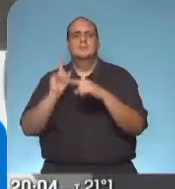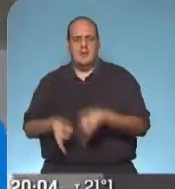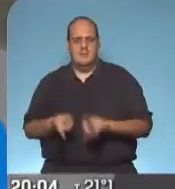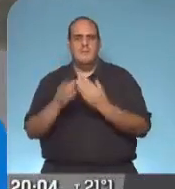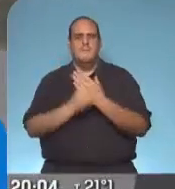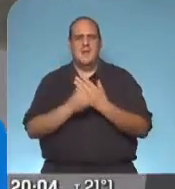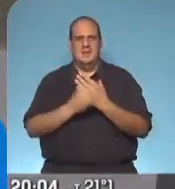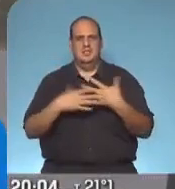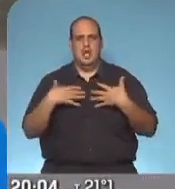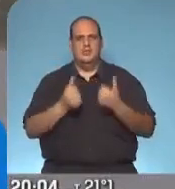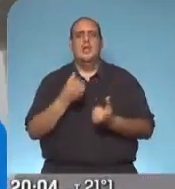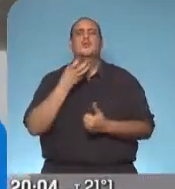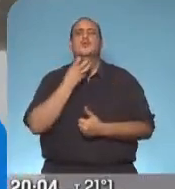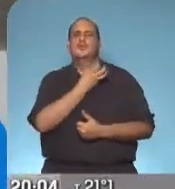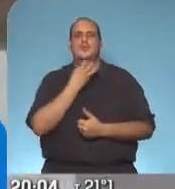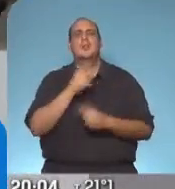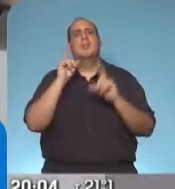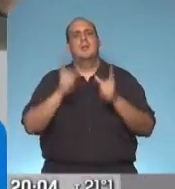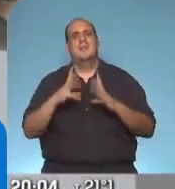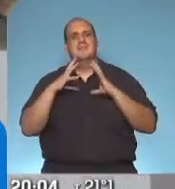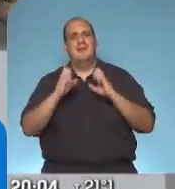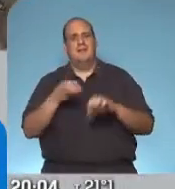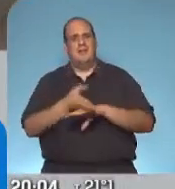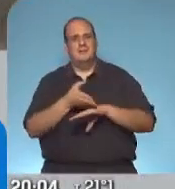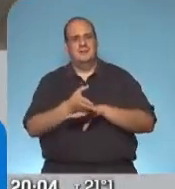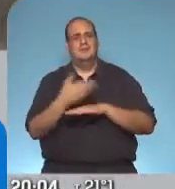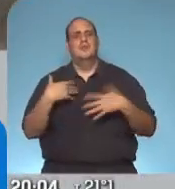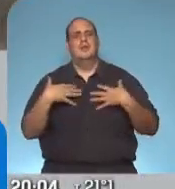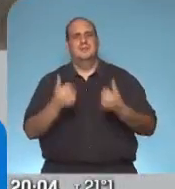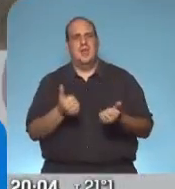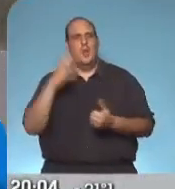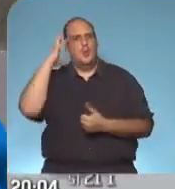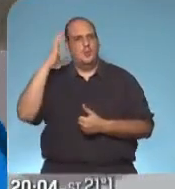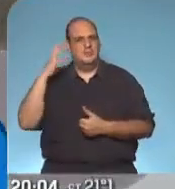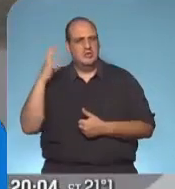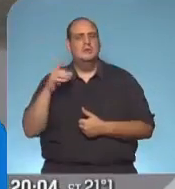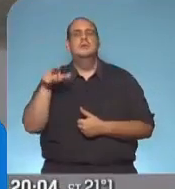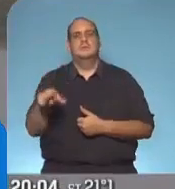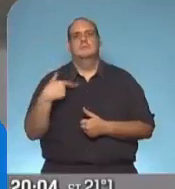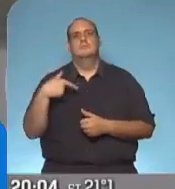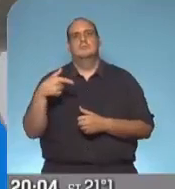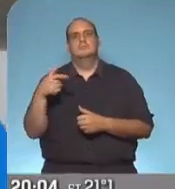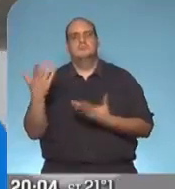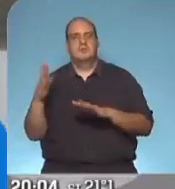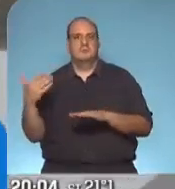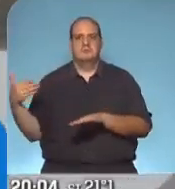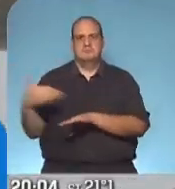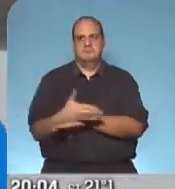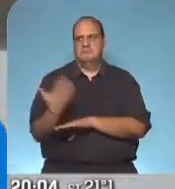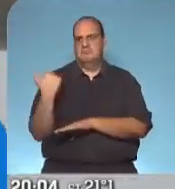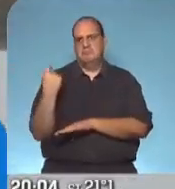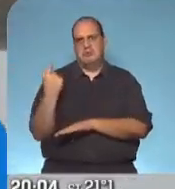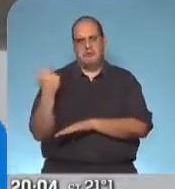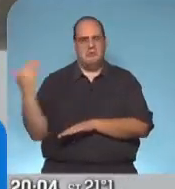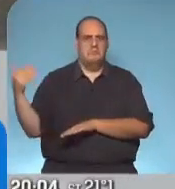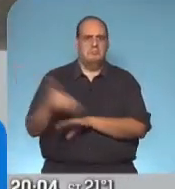la secretaria de Acceso a la Salud, Carla Bisotti, quien hace instantes, pasadas las 19, volvió a ingresar aquí a la residencia de